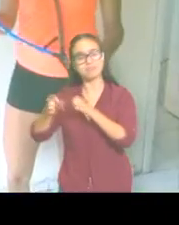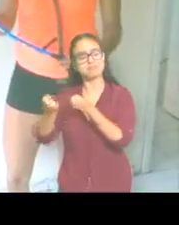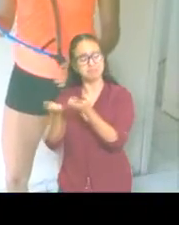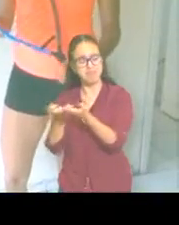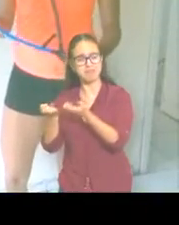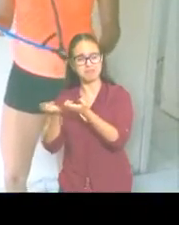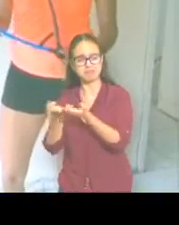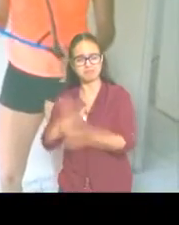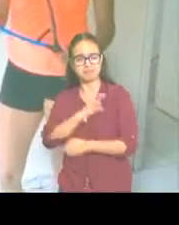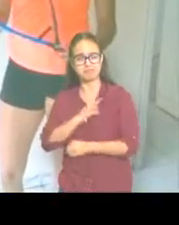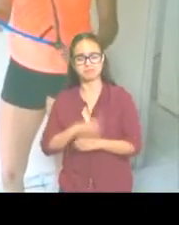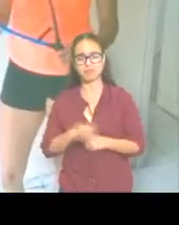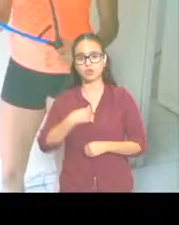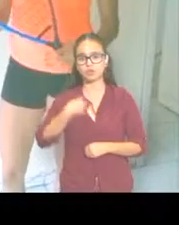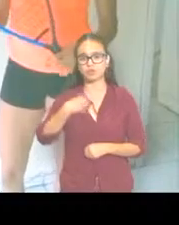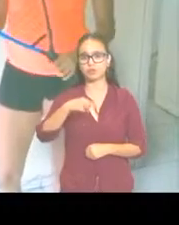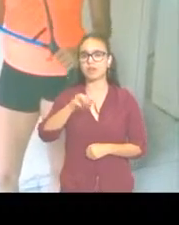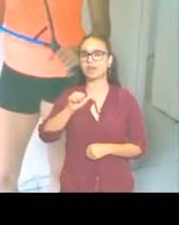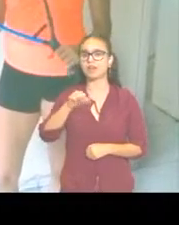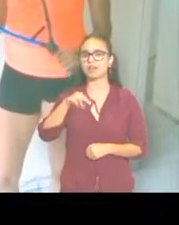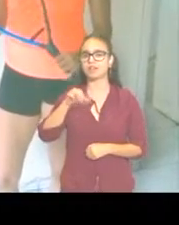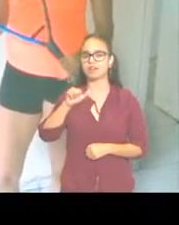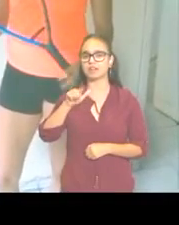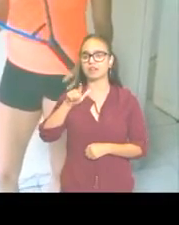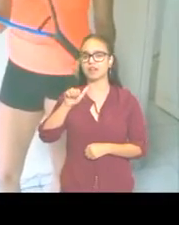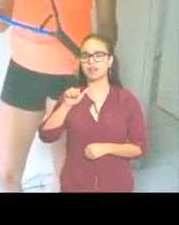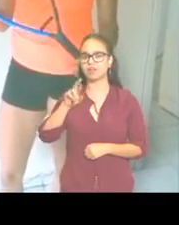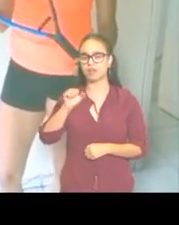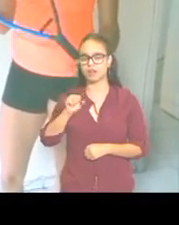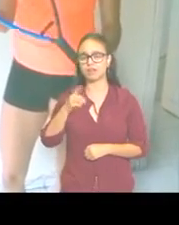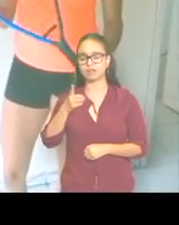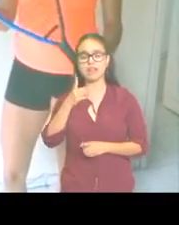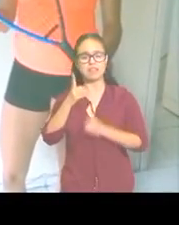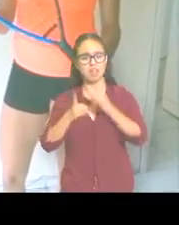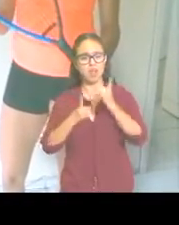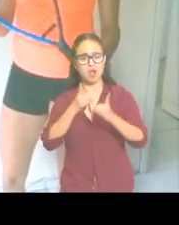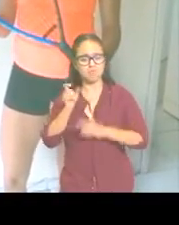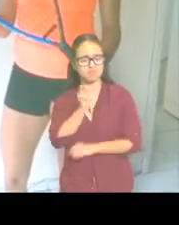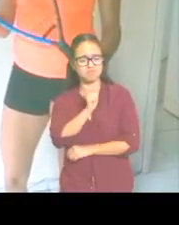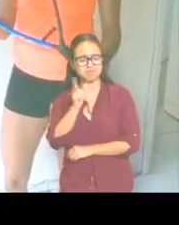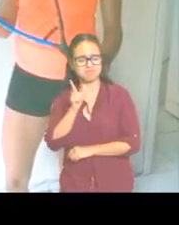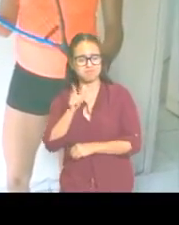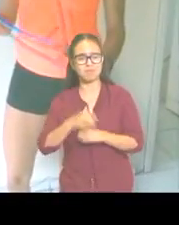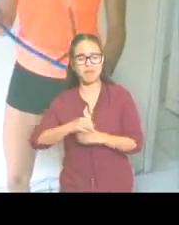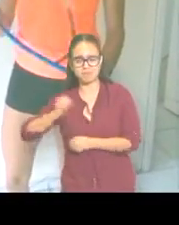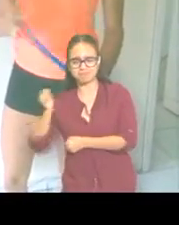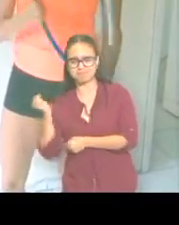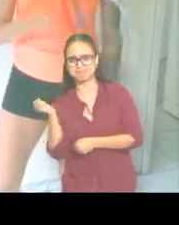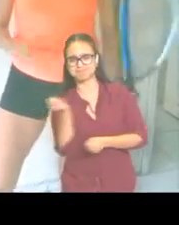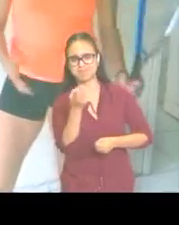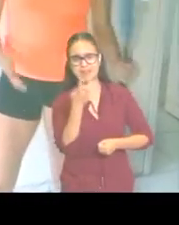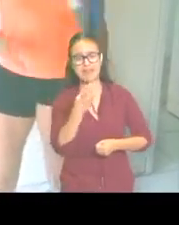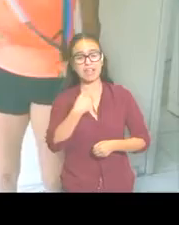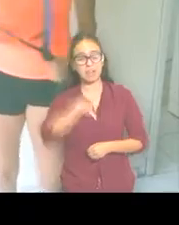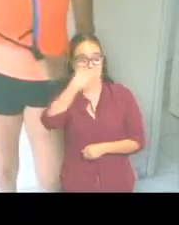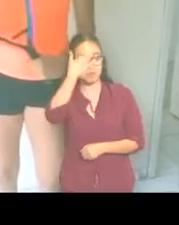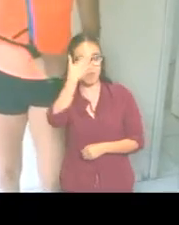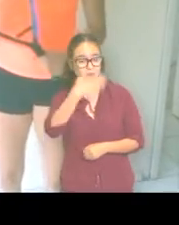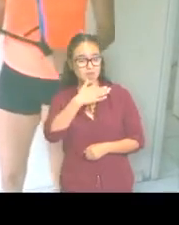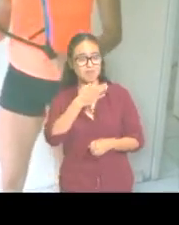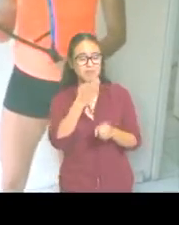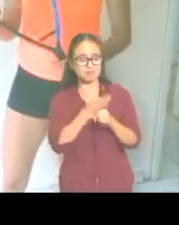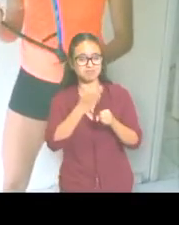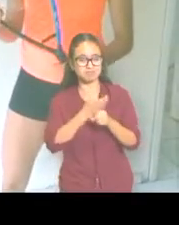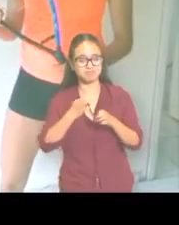Mi nombre es Ana Laura Flores Saavedra, deportista de alto rendimiento en la disciplina de racquetball. sé que debido a esta pandemia